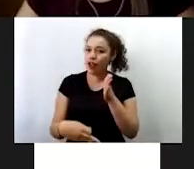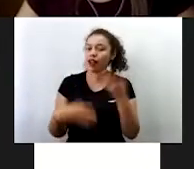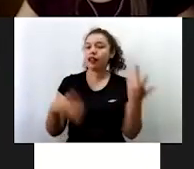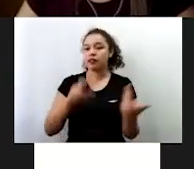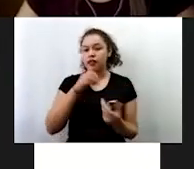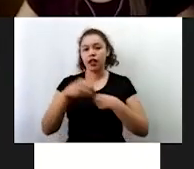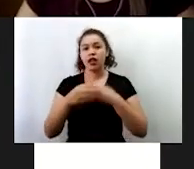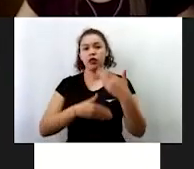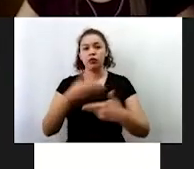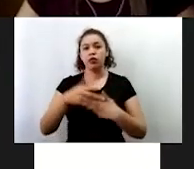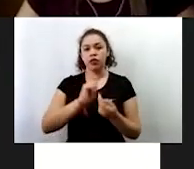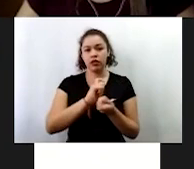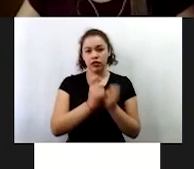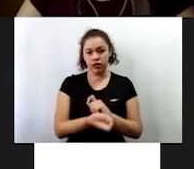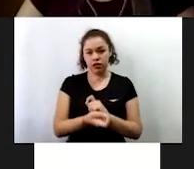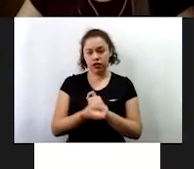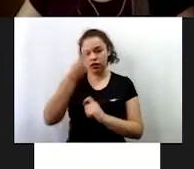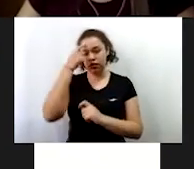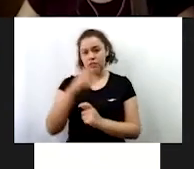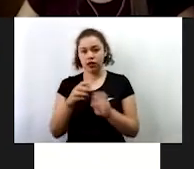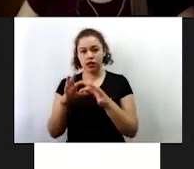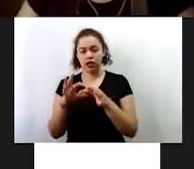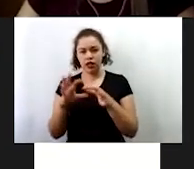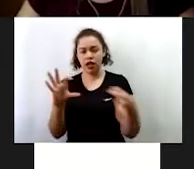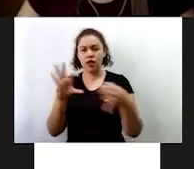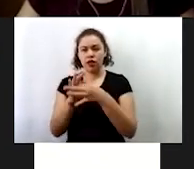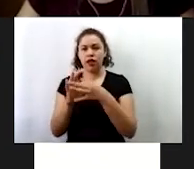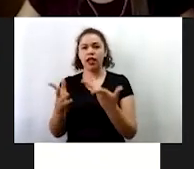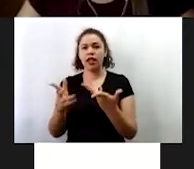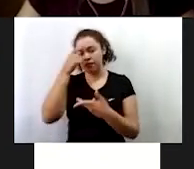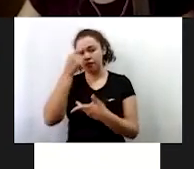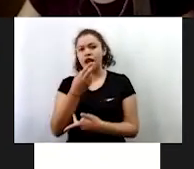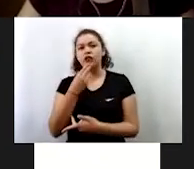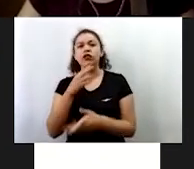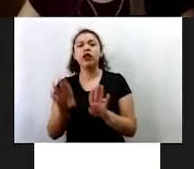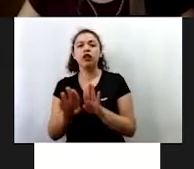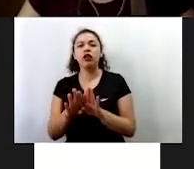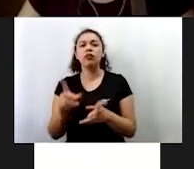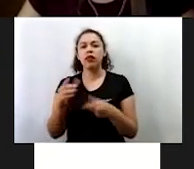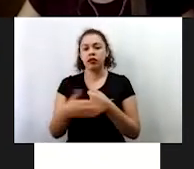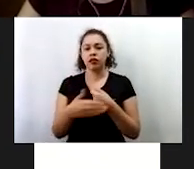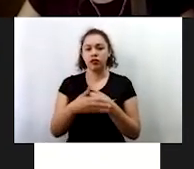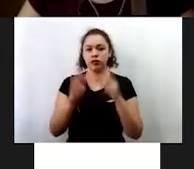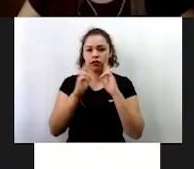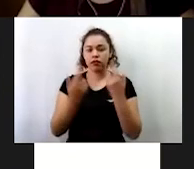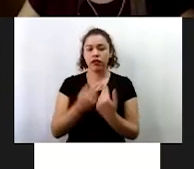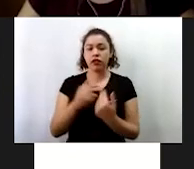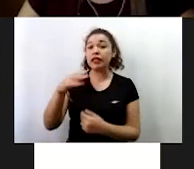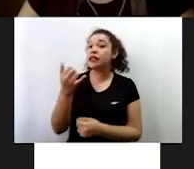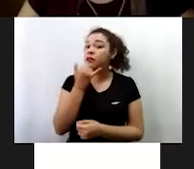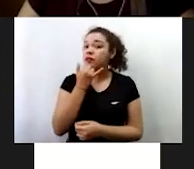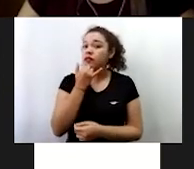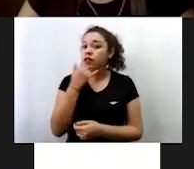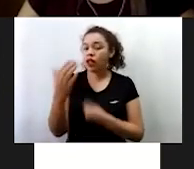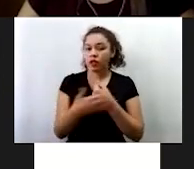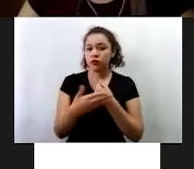un proceso de traducción, alineación y aterrizaje que vamos a ir haciendo en las próximas sesiones, las alianzas, por supuesto. Perdón, ¿las otras